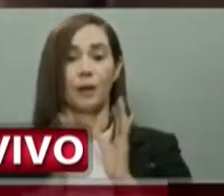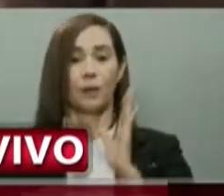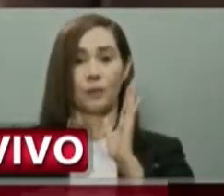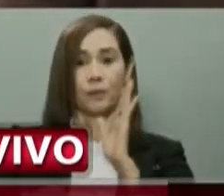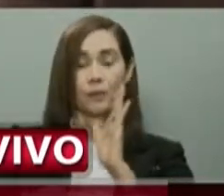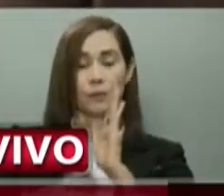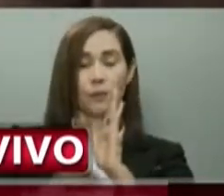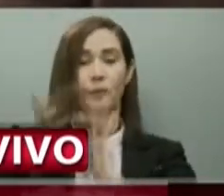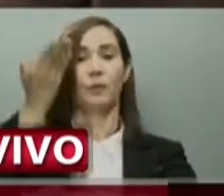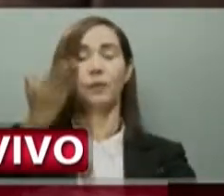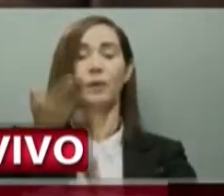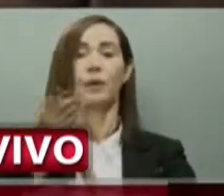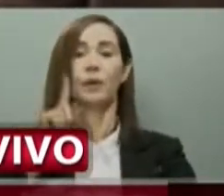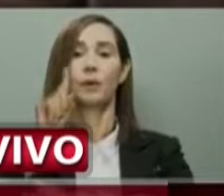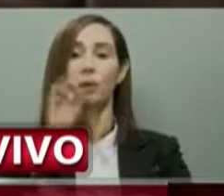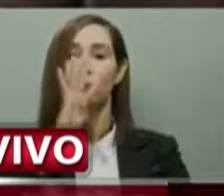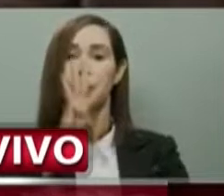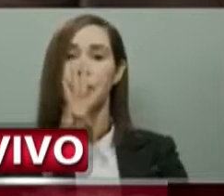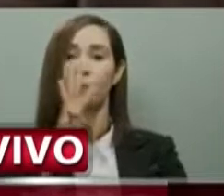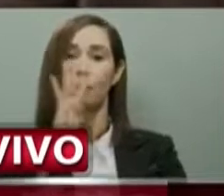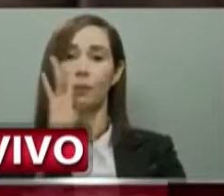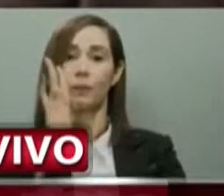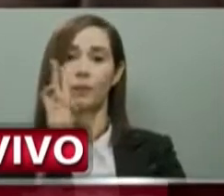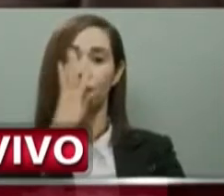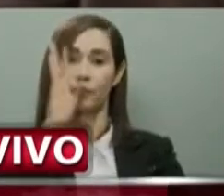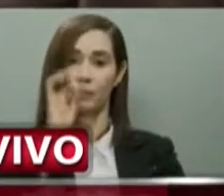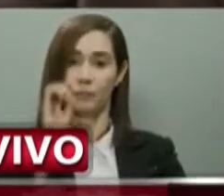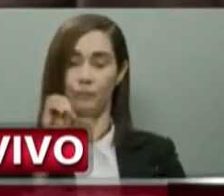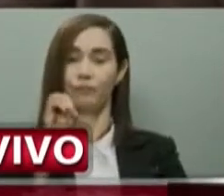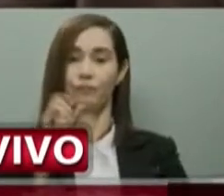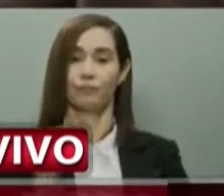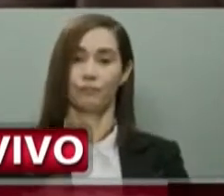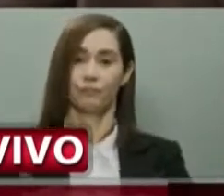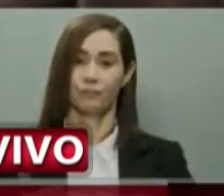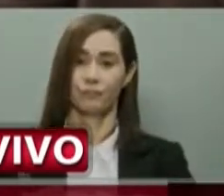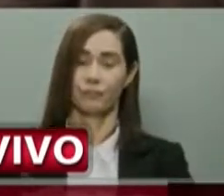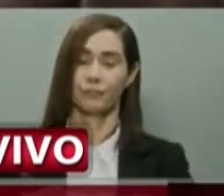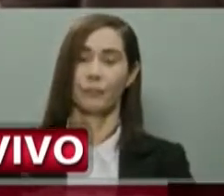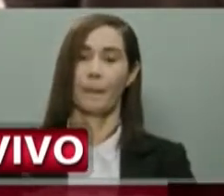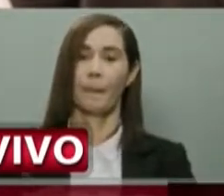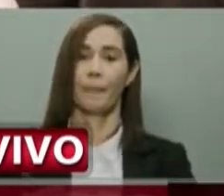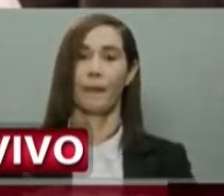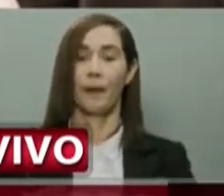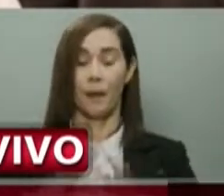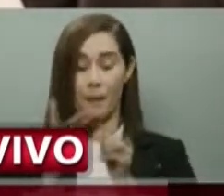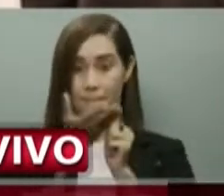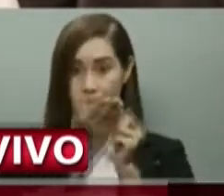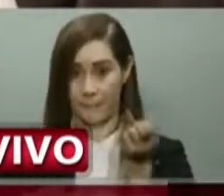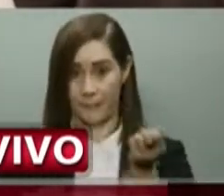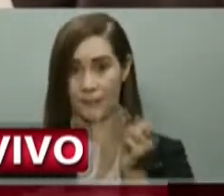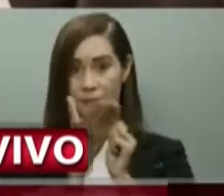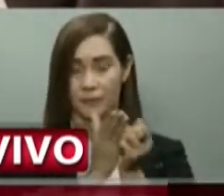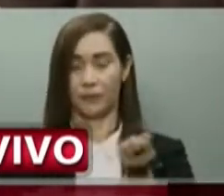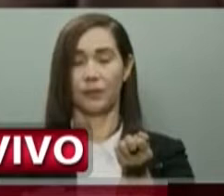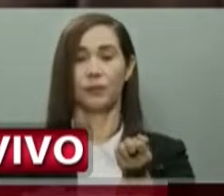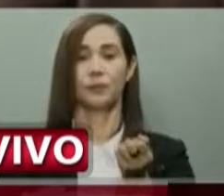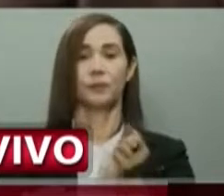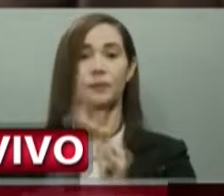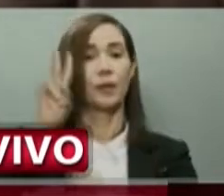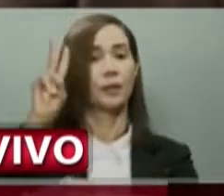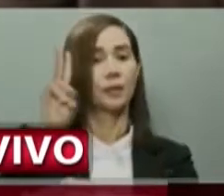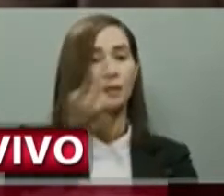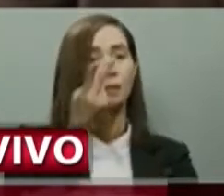un crecimiento de un 47%. plátano,